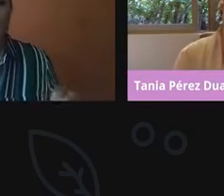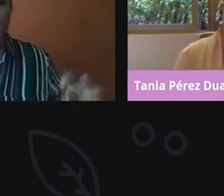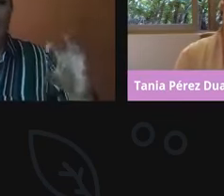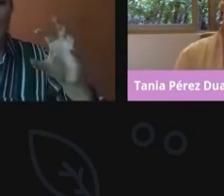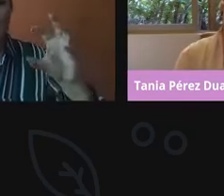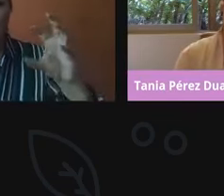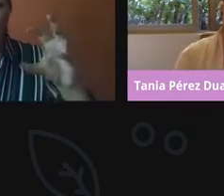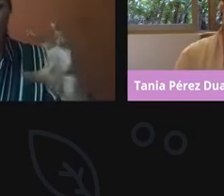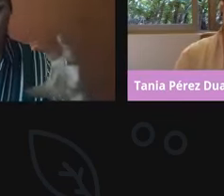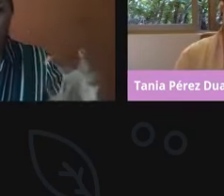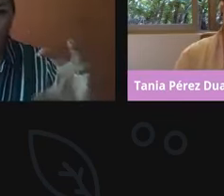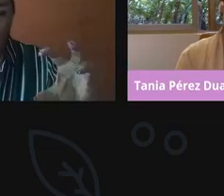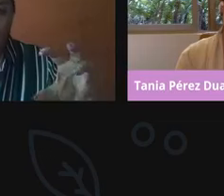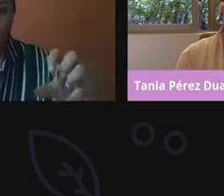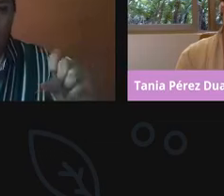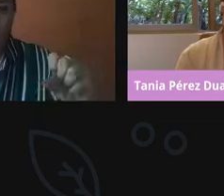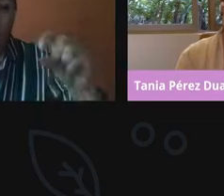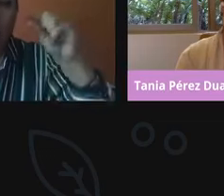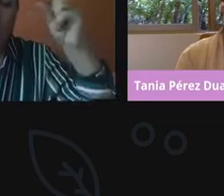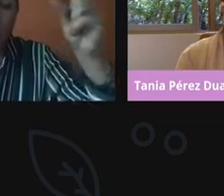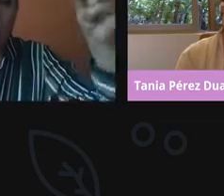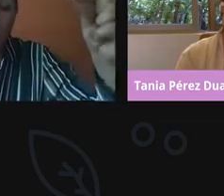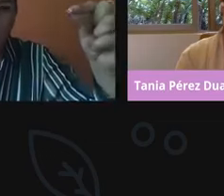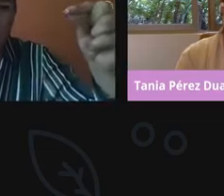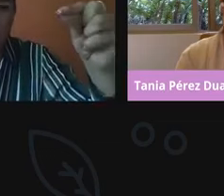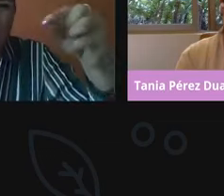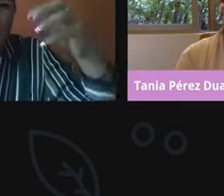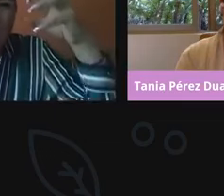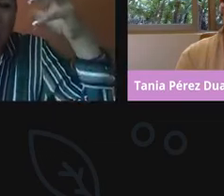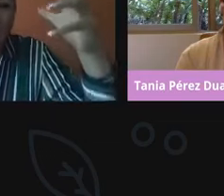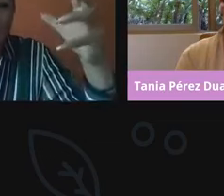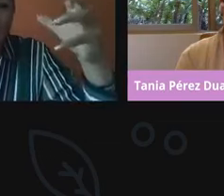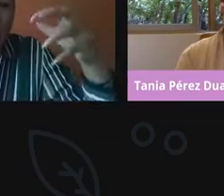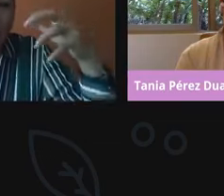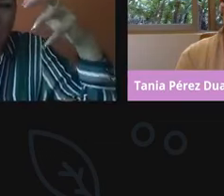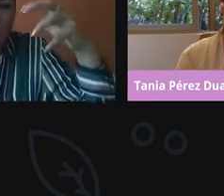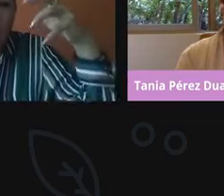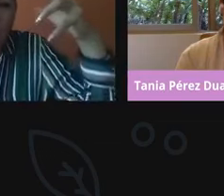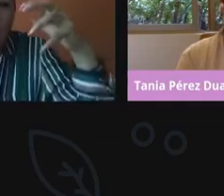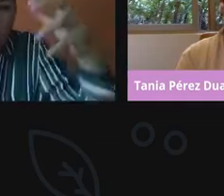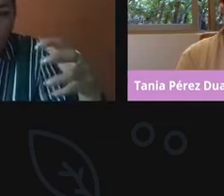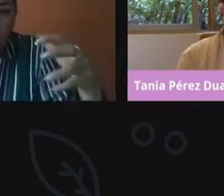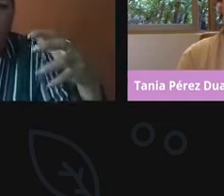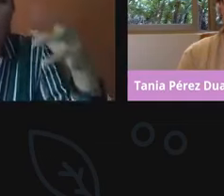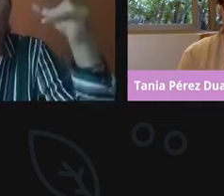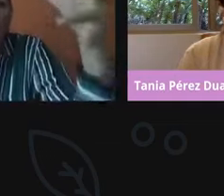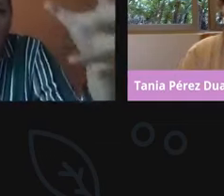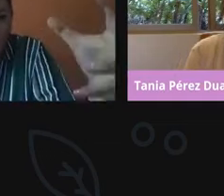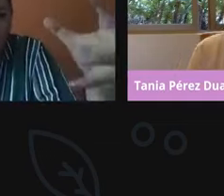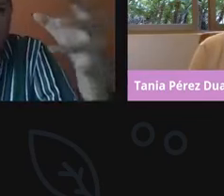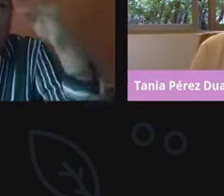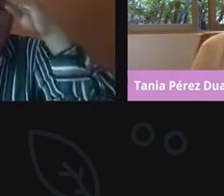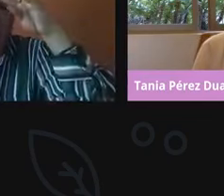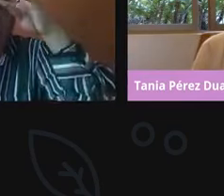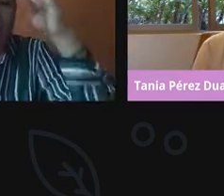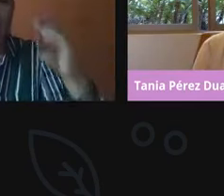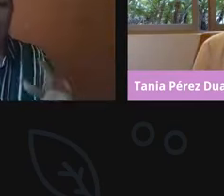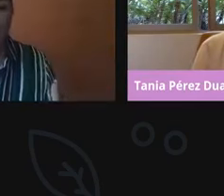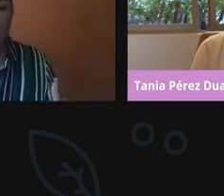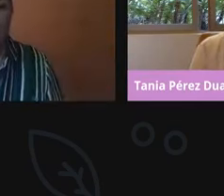tocar. La compulsión, es decir, la obsesión, no me agrada. O sea, no es algo que yo disfruto como